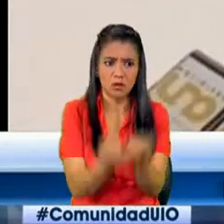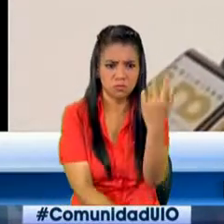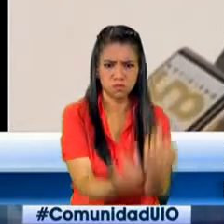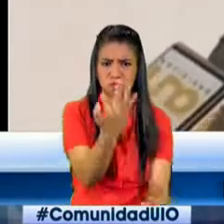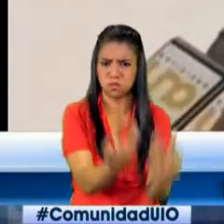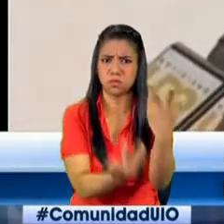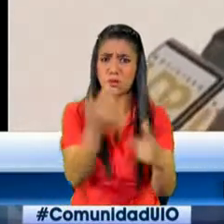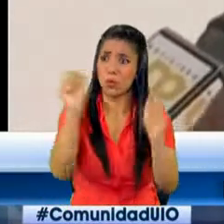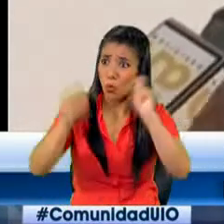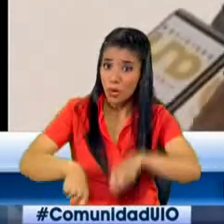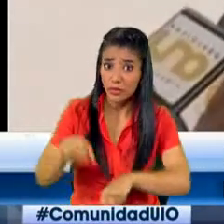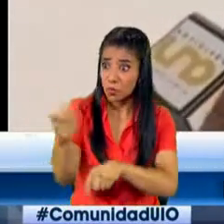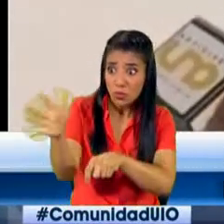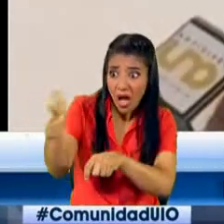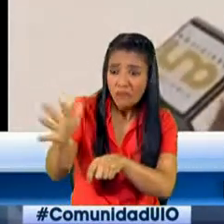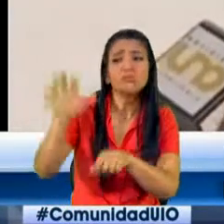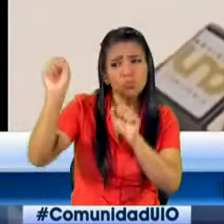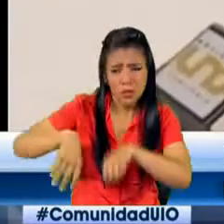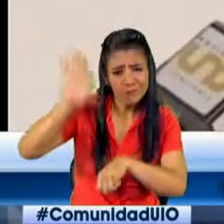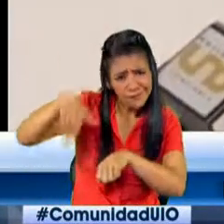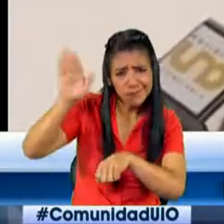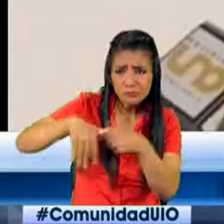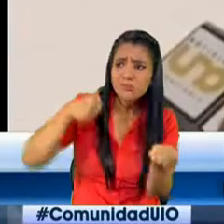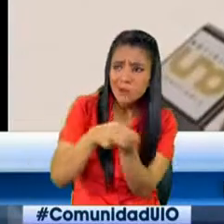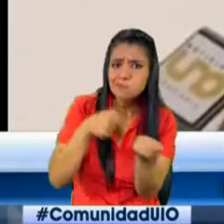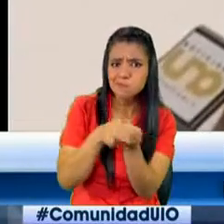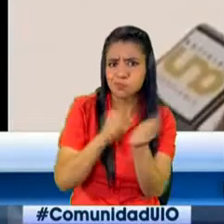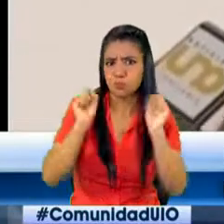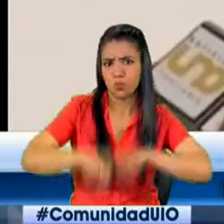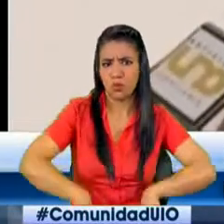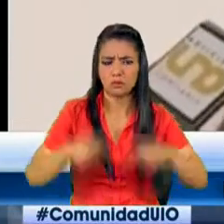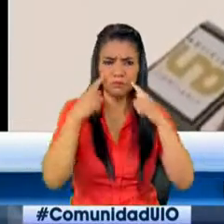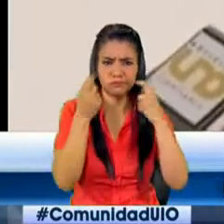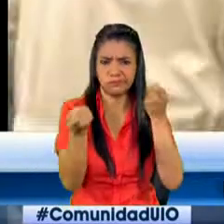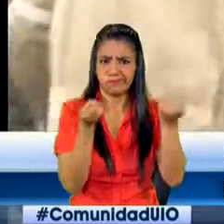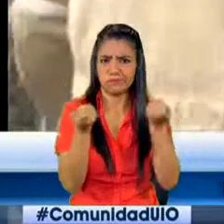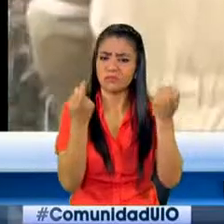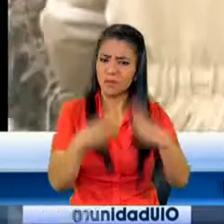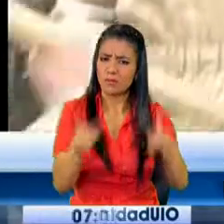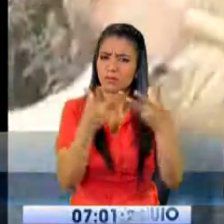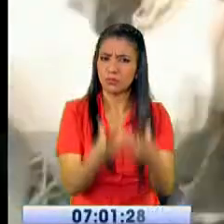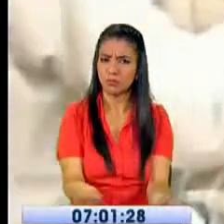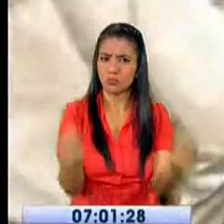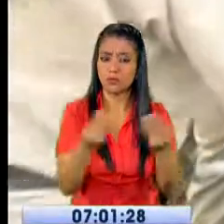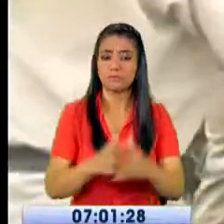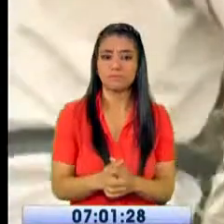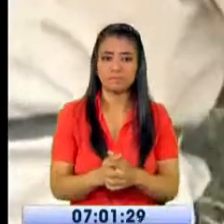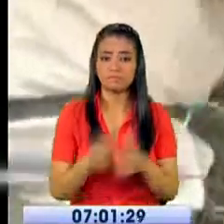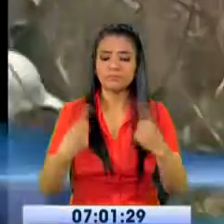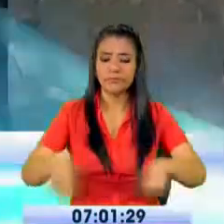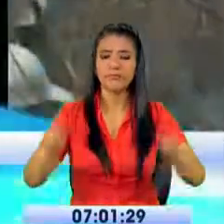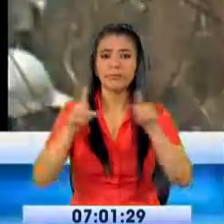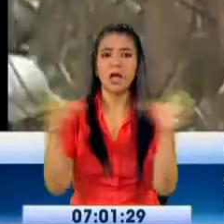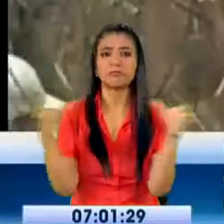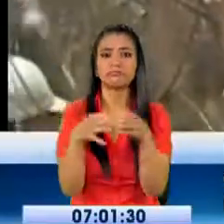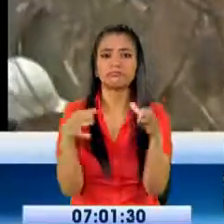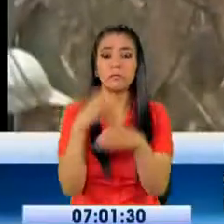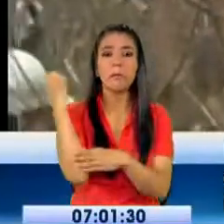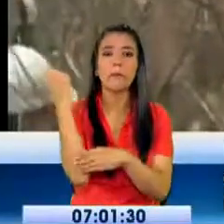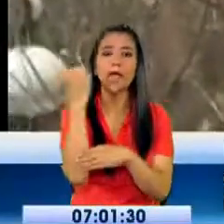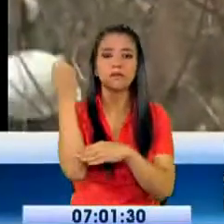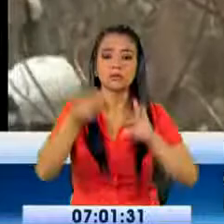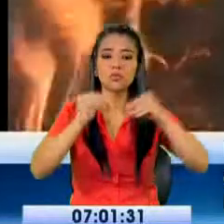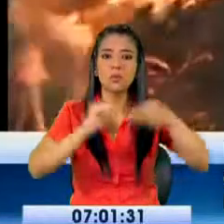puedan dirigirse a coadyuvar acciones de tal manera de poderlo controlar y liquidar. Se activó la mesa técnica número 5 con el